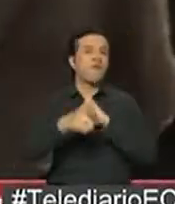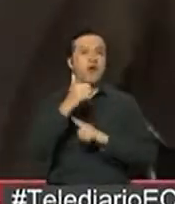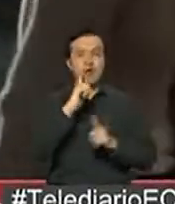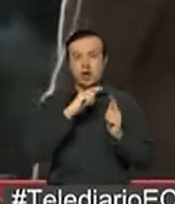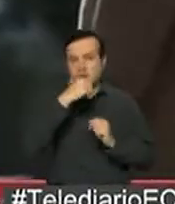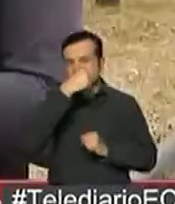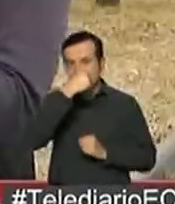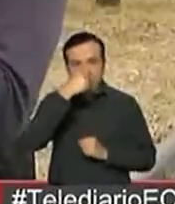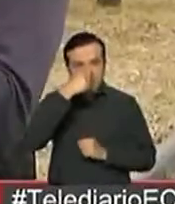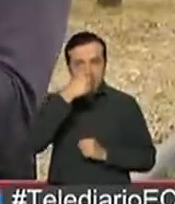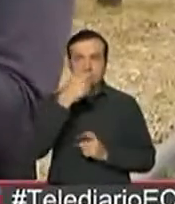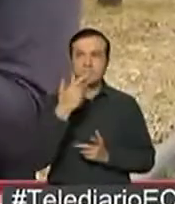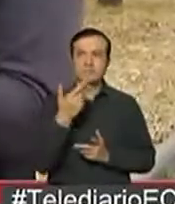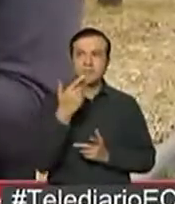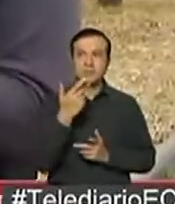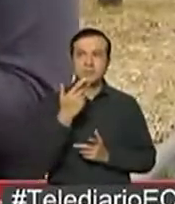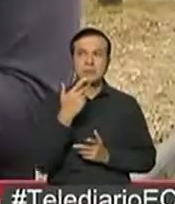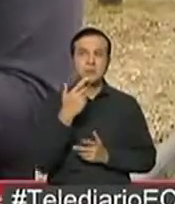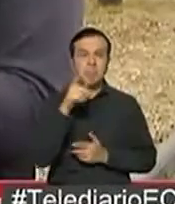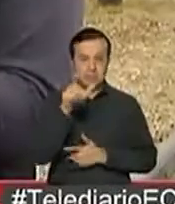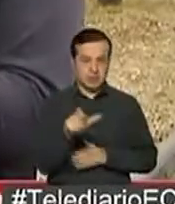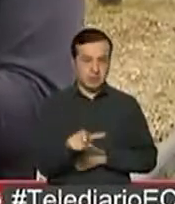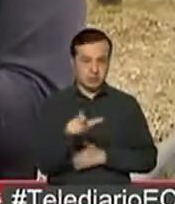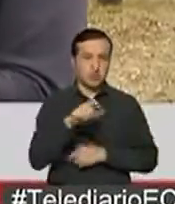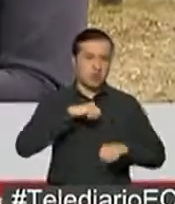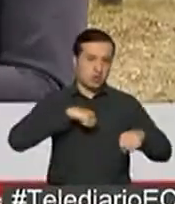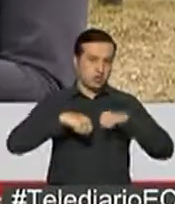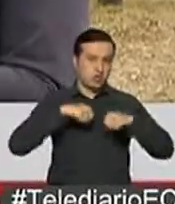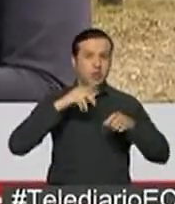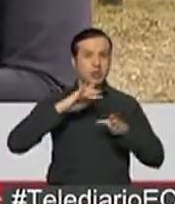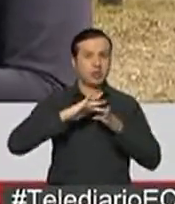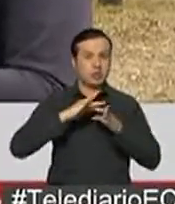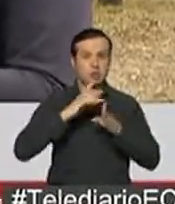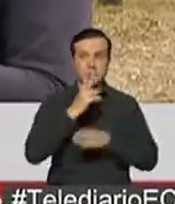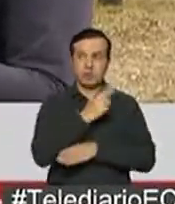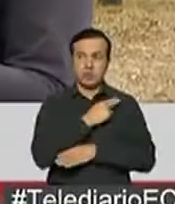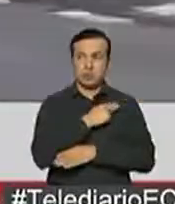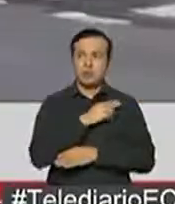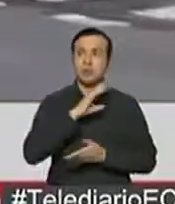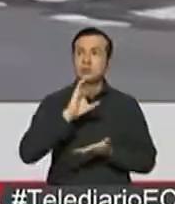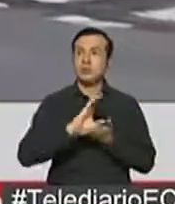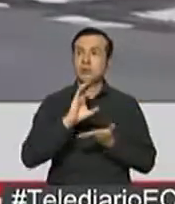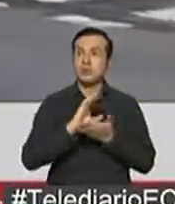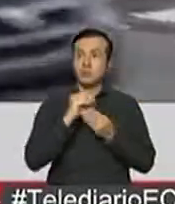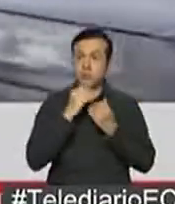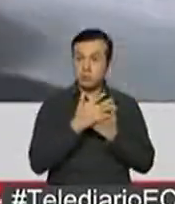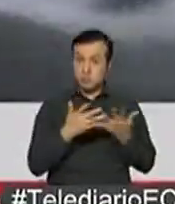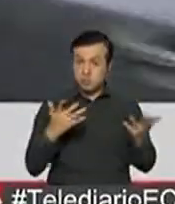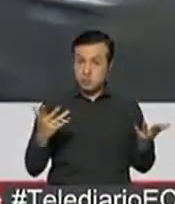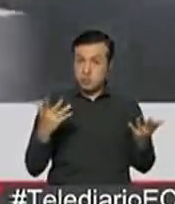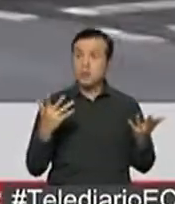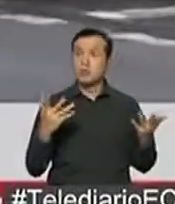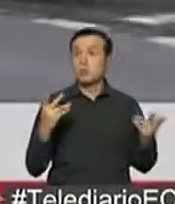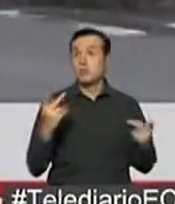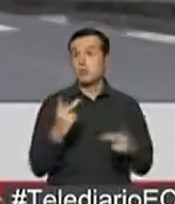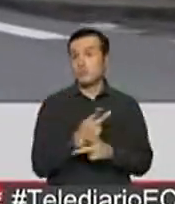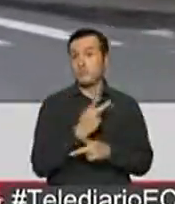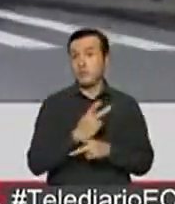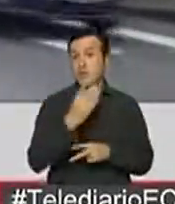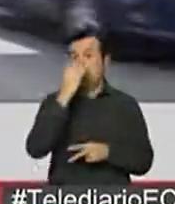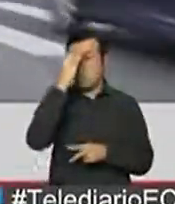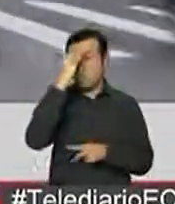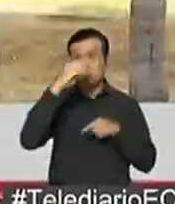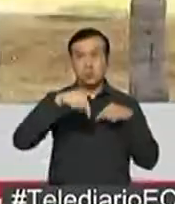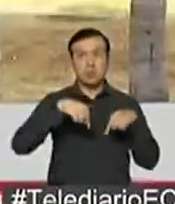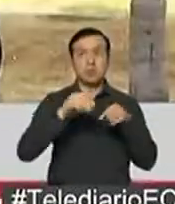consumir drogas a criterio de cristian ribera gestor de riesgos de la universidad central para reducir los índices la educación vial es